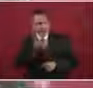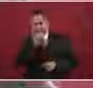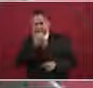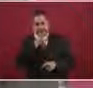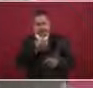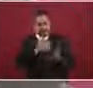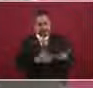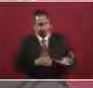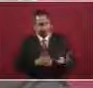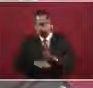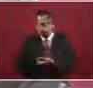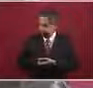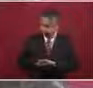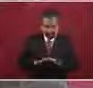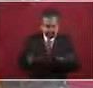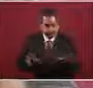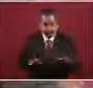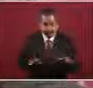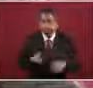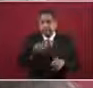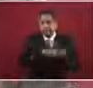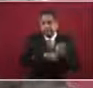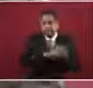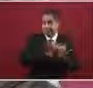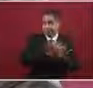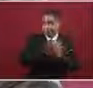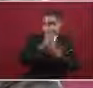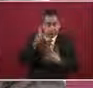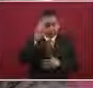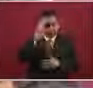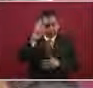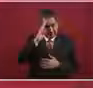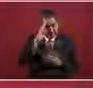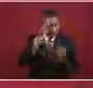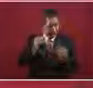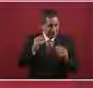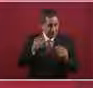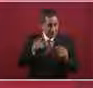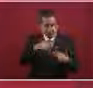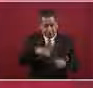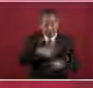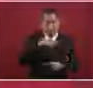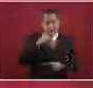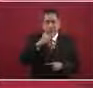Entonces llegó a un extremo en que